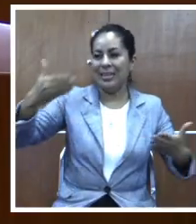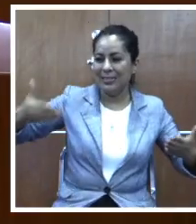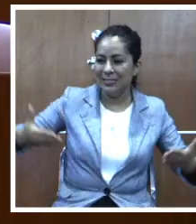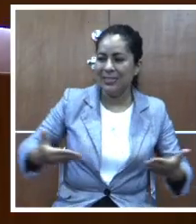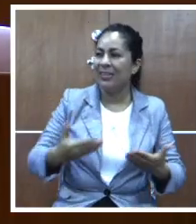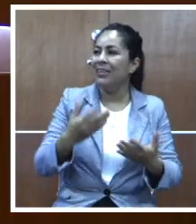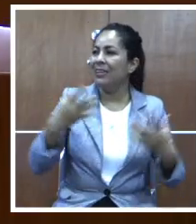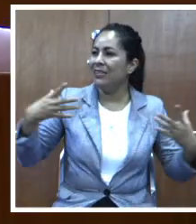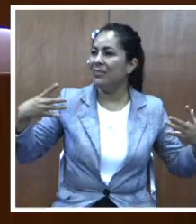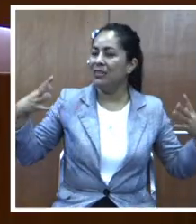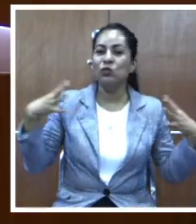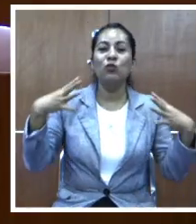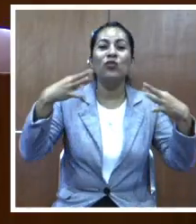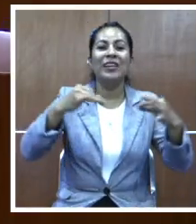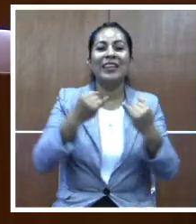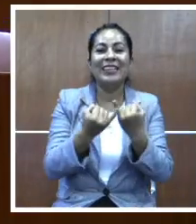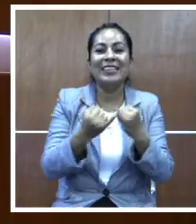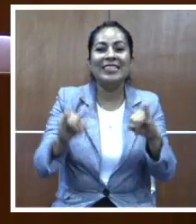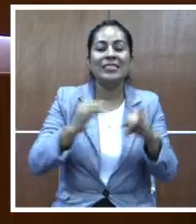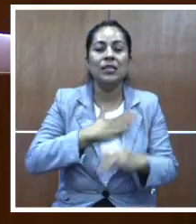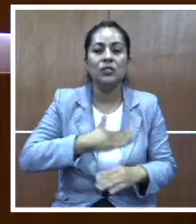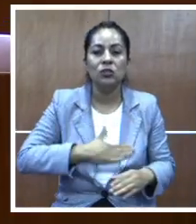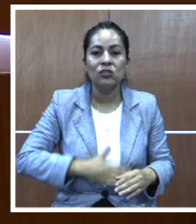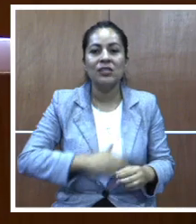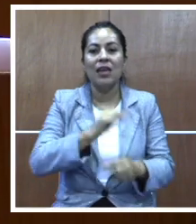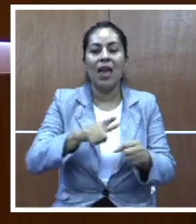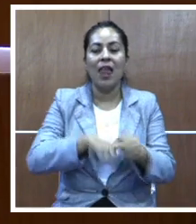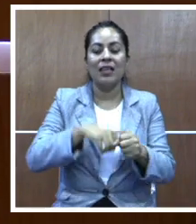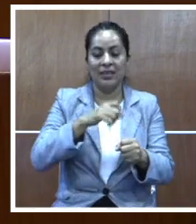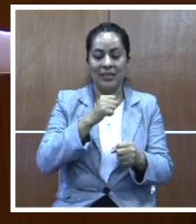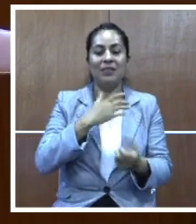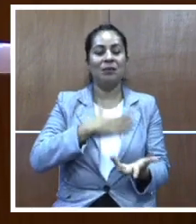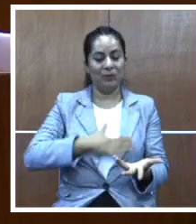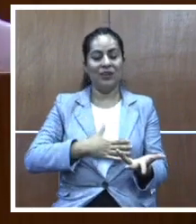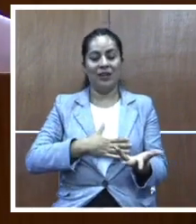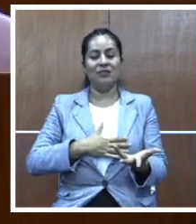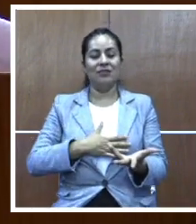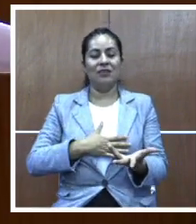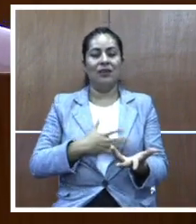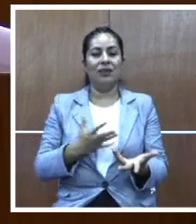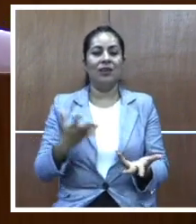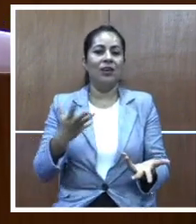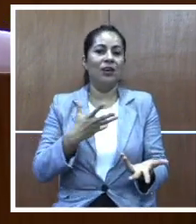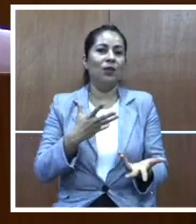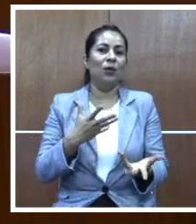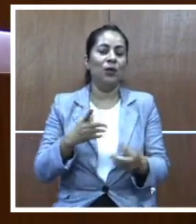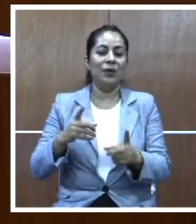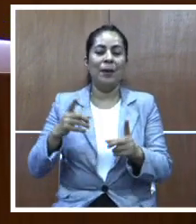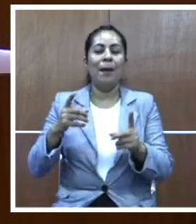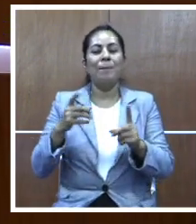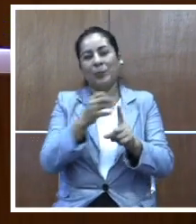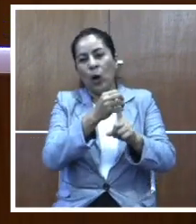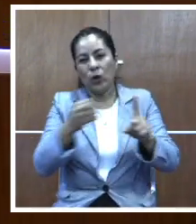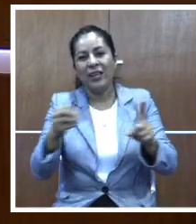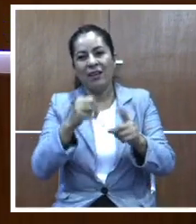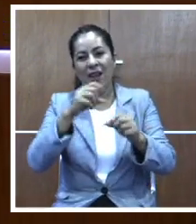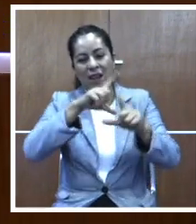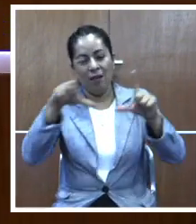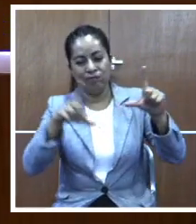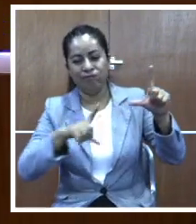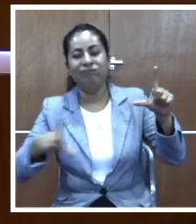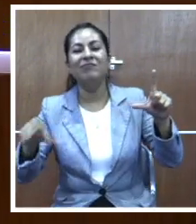ideales de independencia, de justicia social y democracia que hoy inspiran nuestra vida nacional.